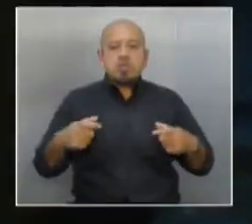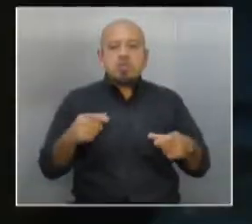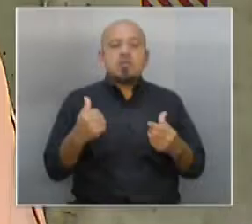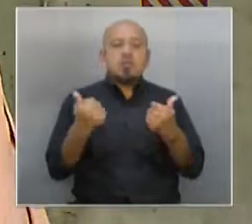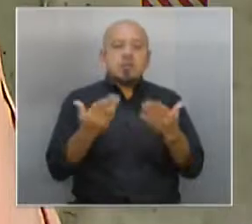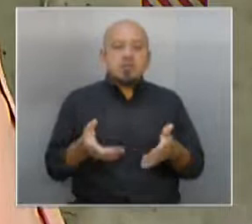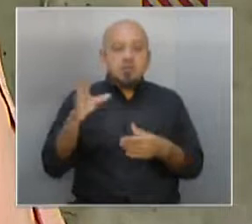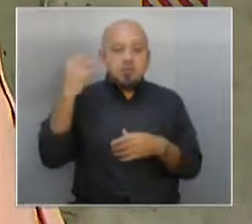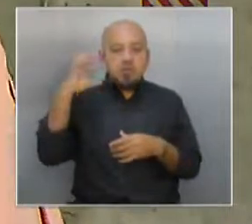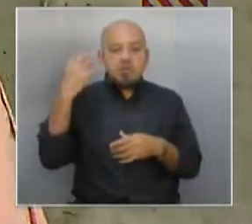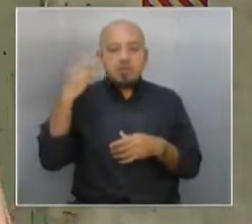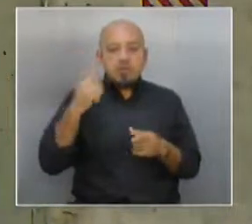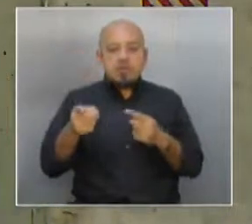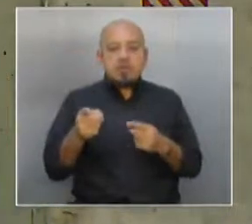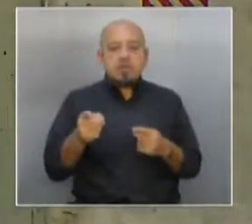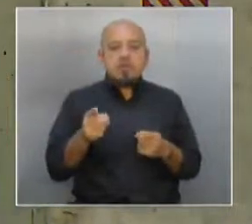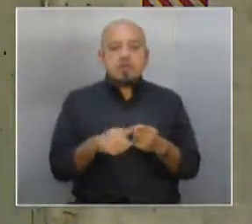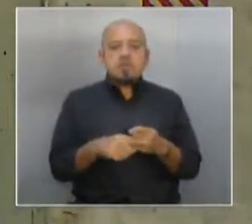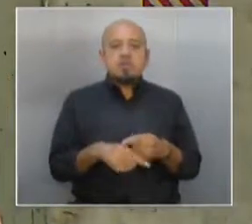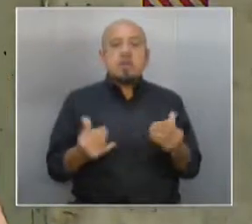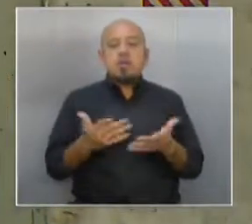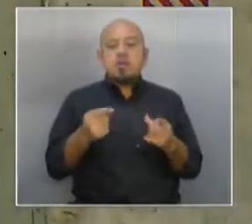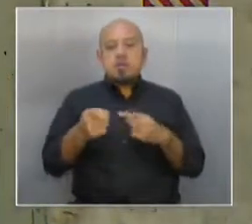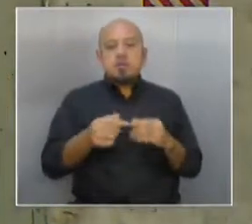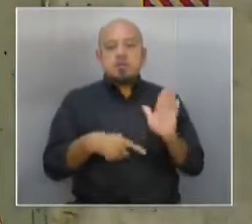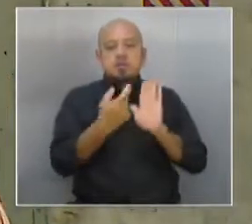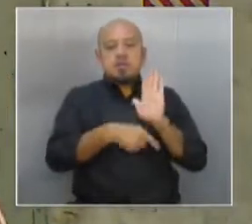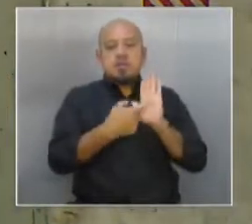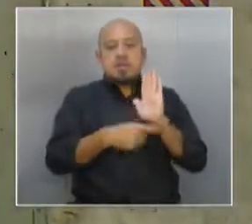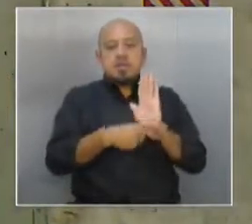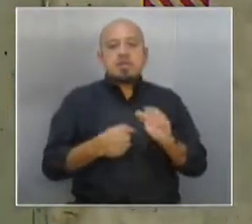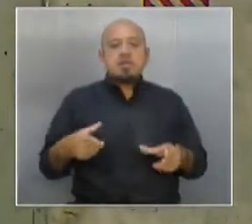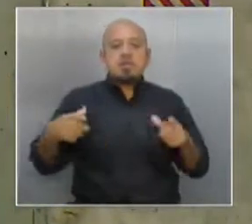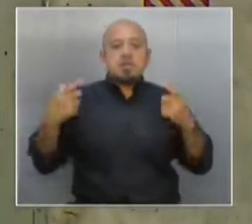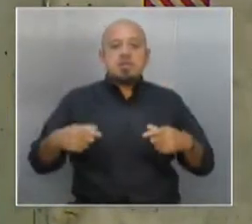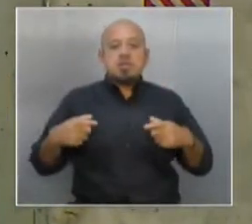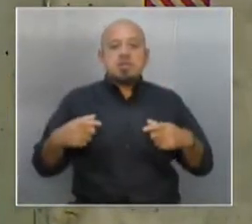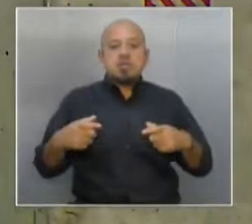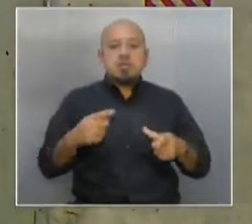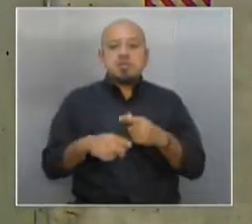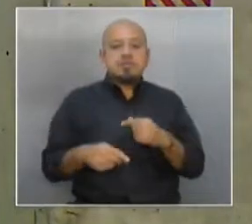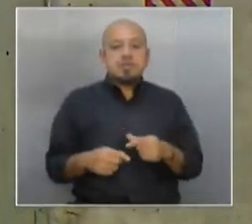Fruta. Una divina. Natalia, te mando un beso y vamos a pasar el Instagram de sus tortas también para darle una mano, que es